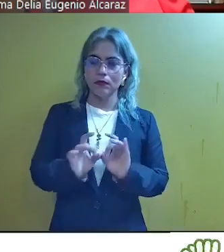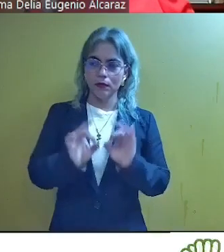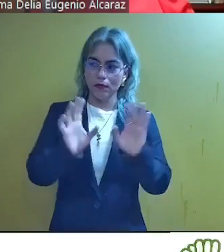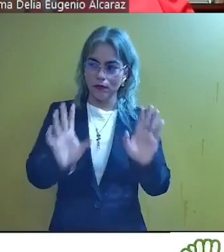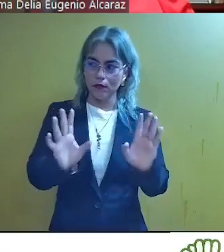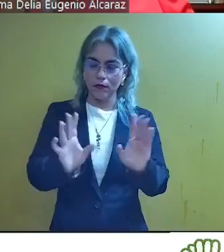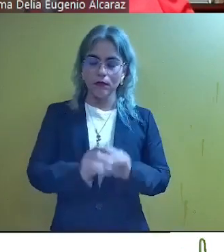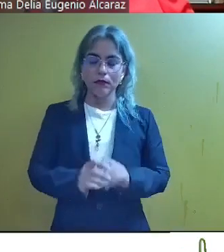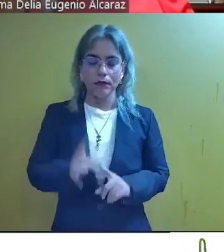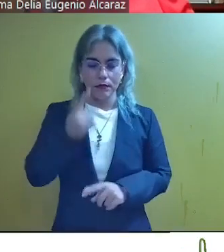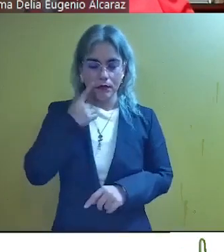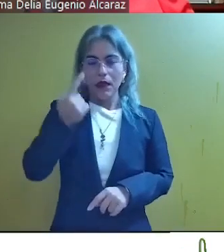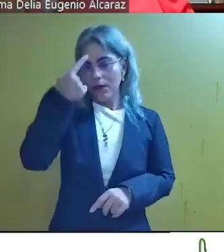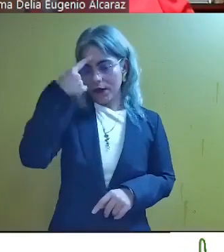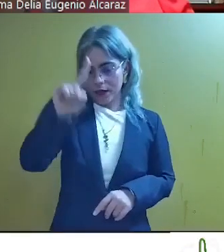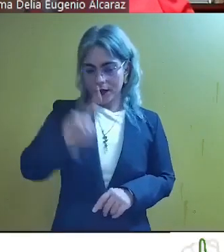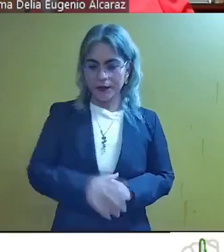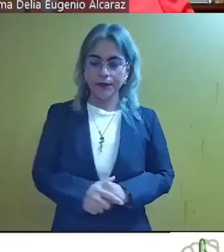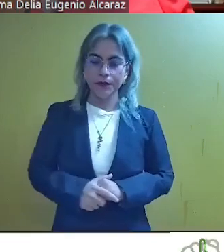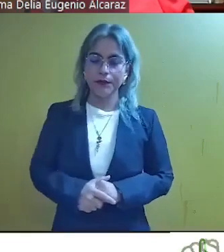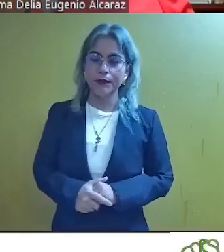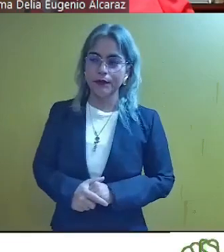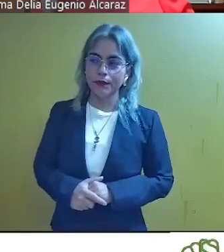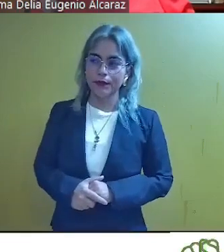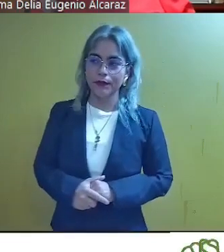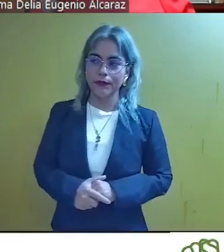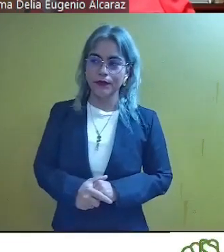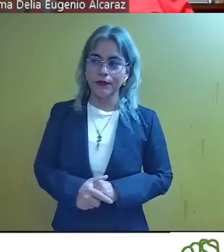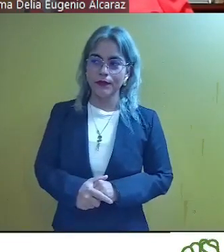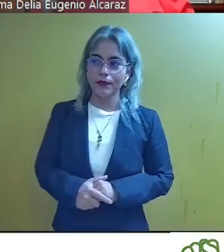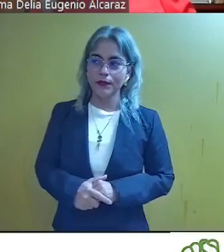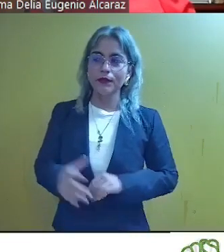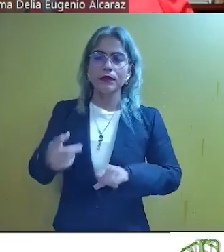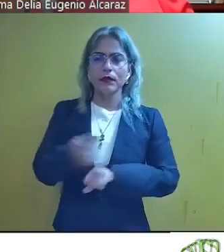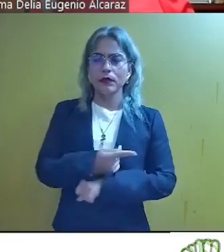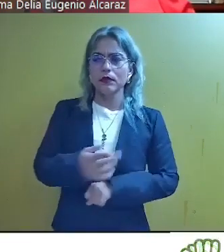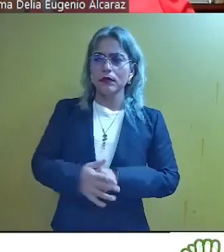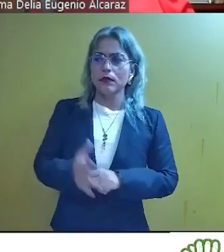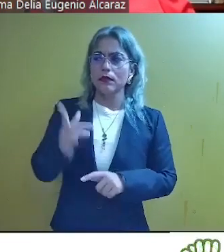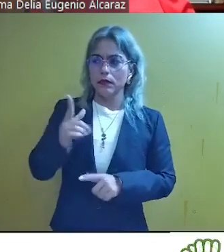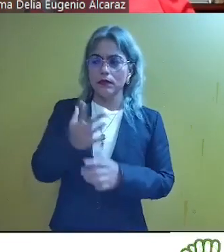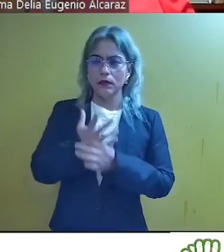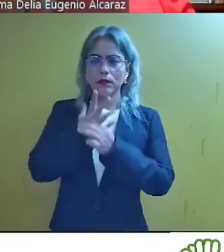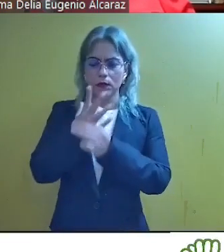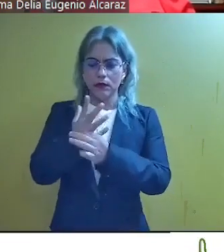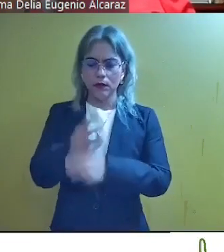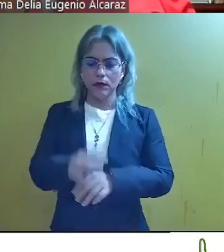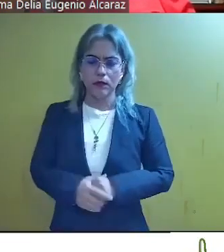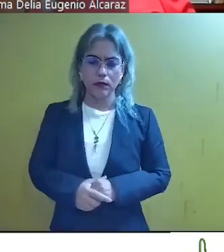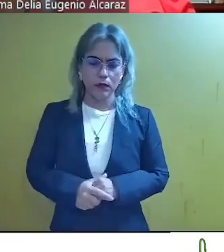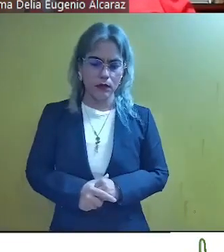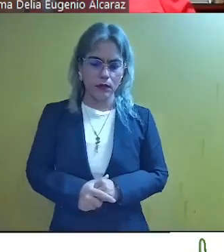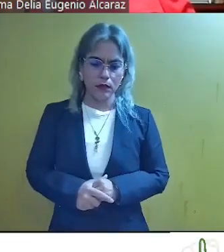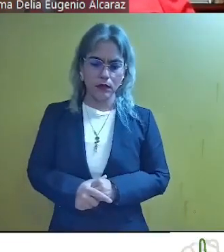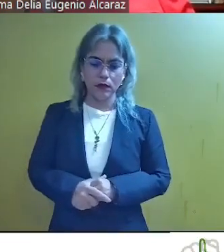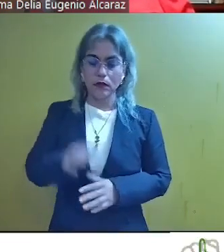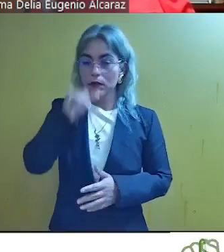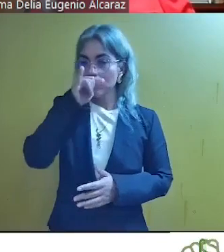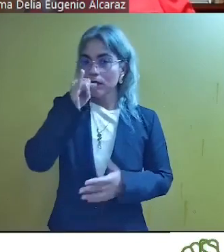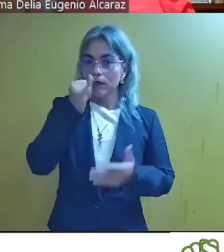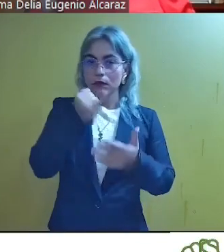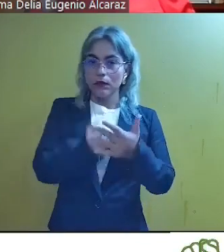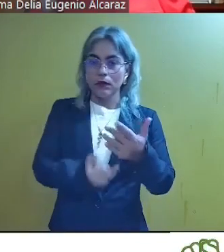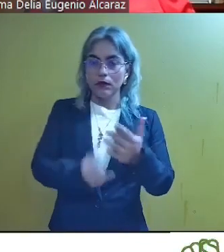Y es sencilla porque todo deriva efectivamente, como ella lo establece, del informe o